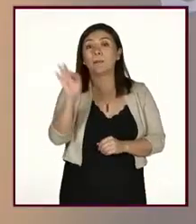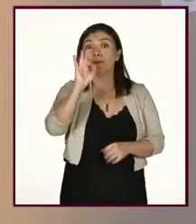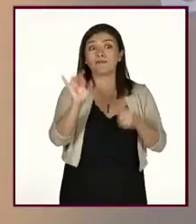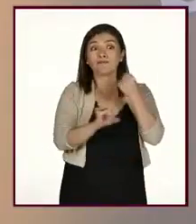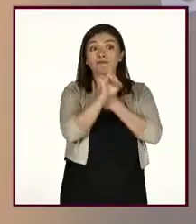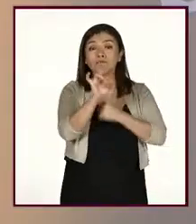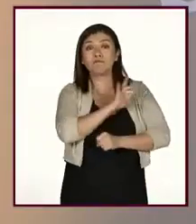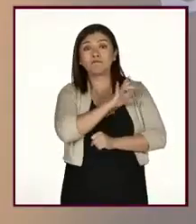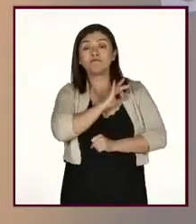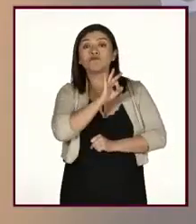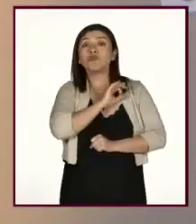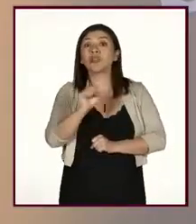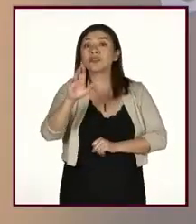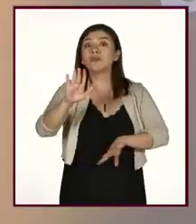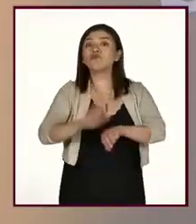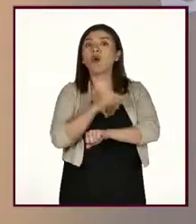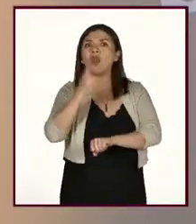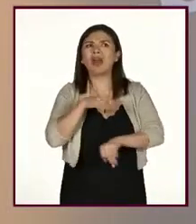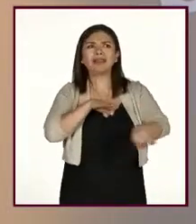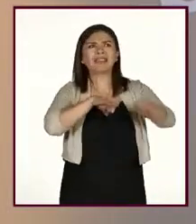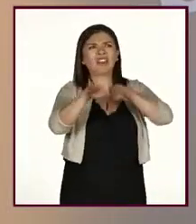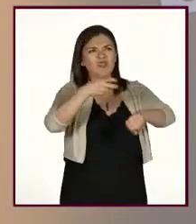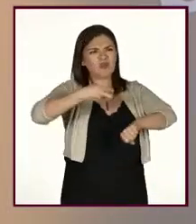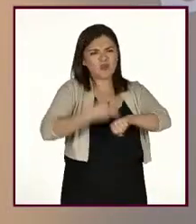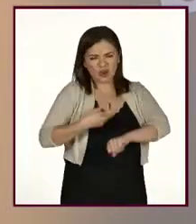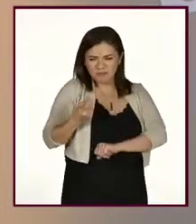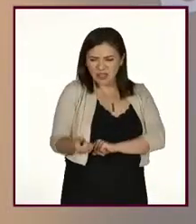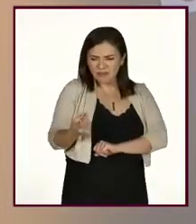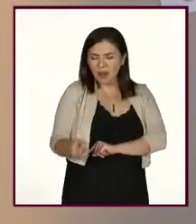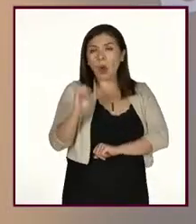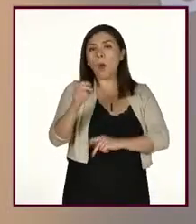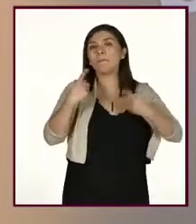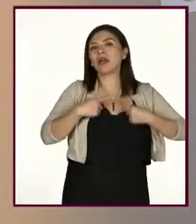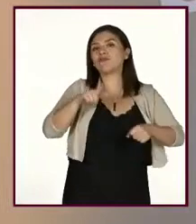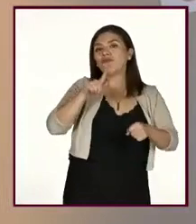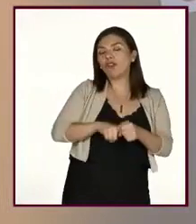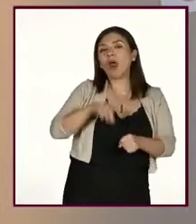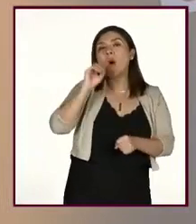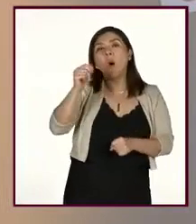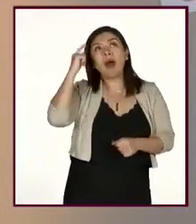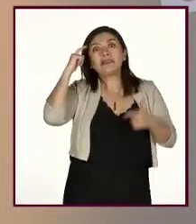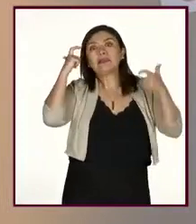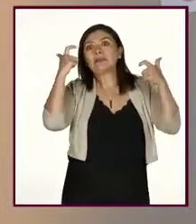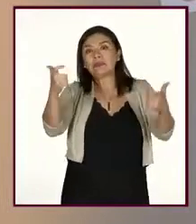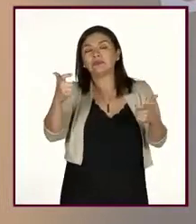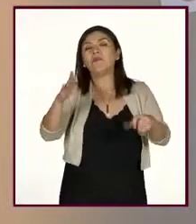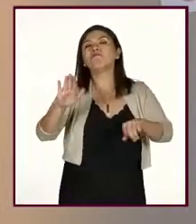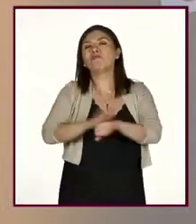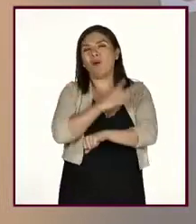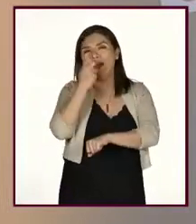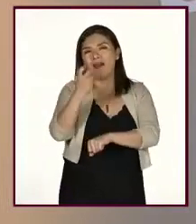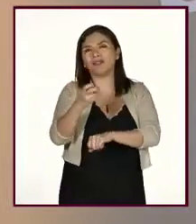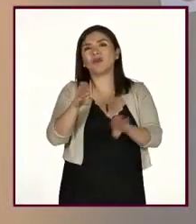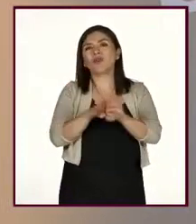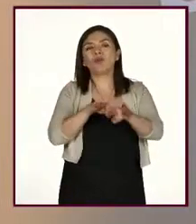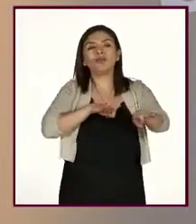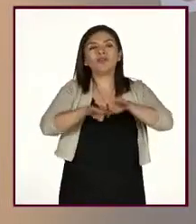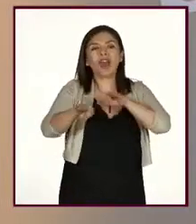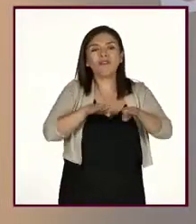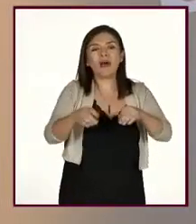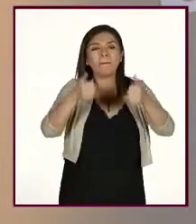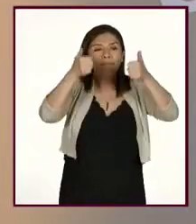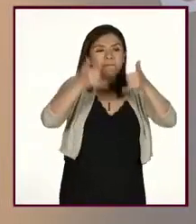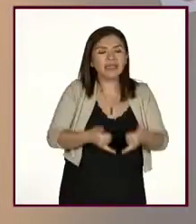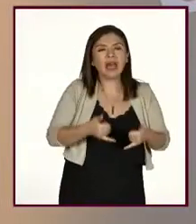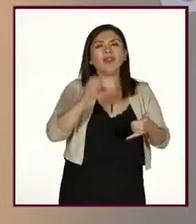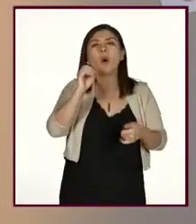alguna exigencia, ya sea laboral o personal, o la genera el estrés, precisamente por la carga laboral, administrativa, formativa,